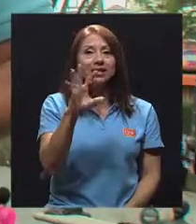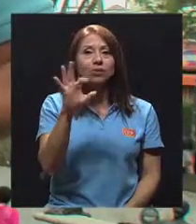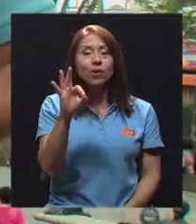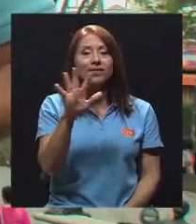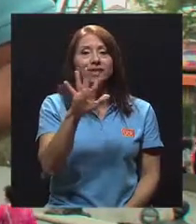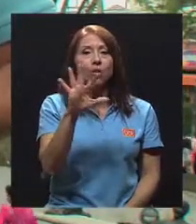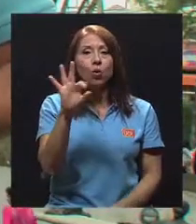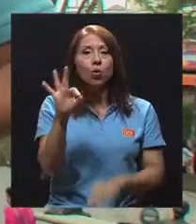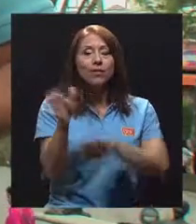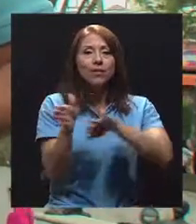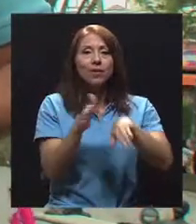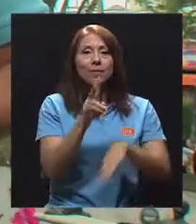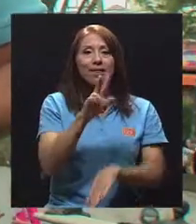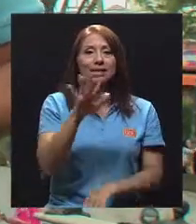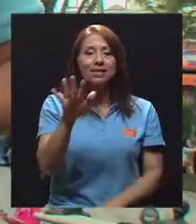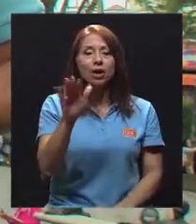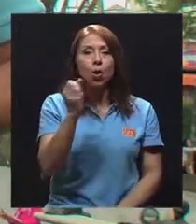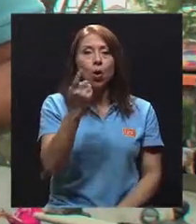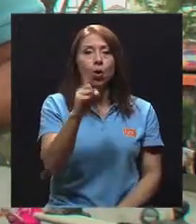2511-6959,